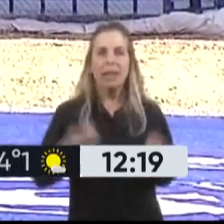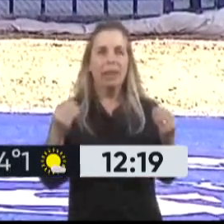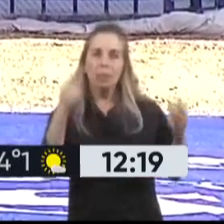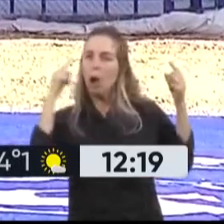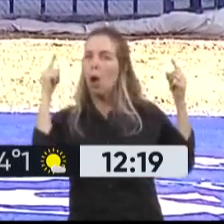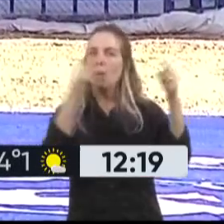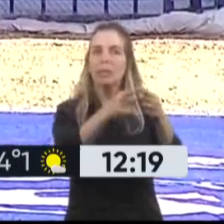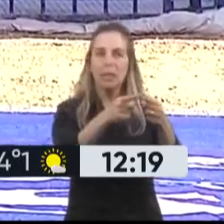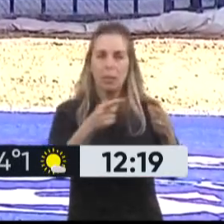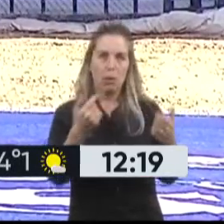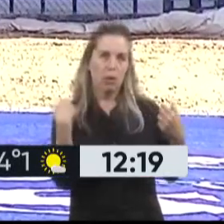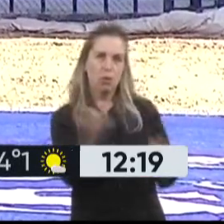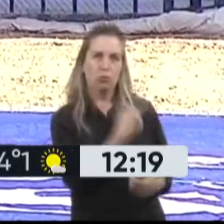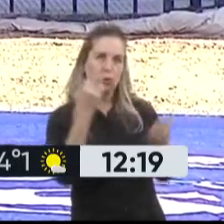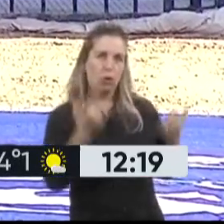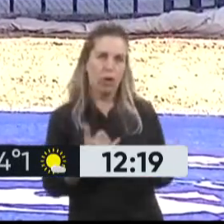el que nos encontramos.